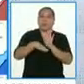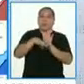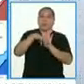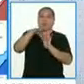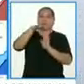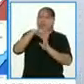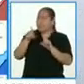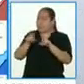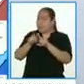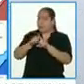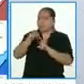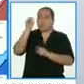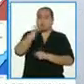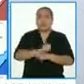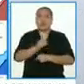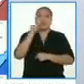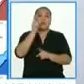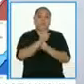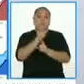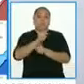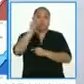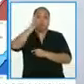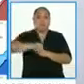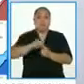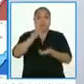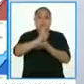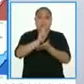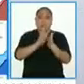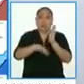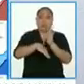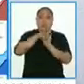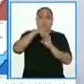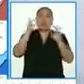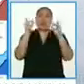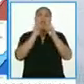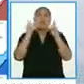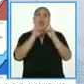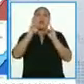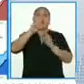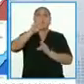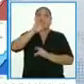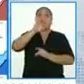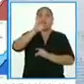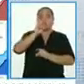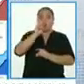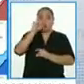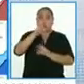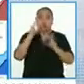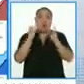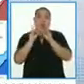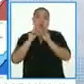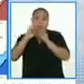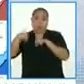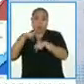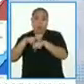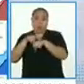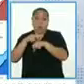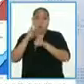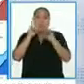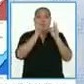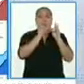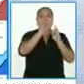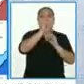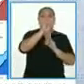También. Correcto, correcto. A nivel de camas de hospitalización y UCI, hay que mencionar que la situación de las camas